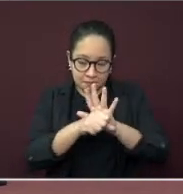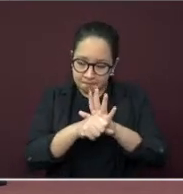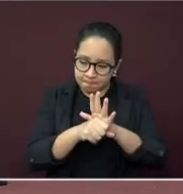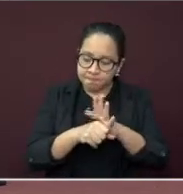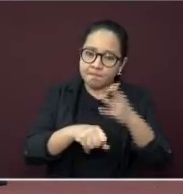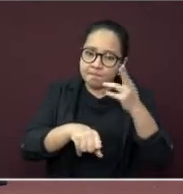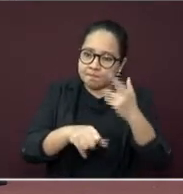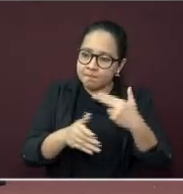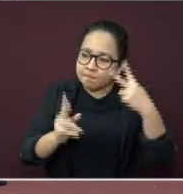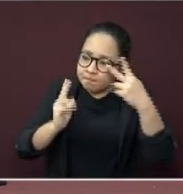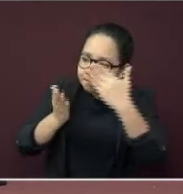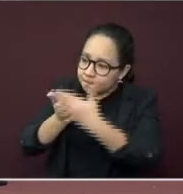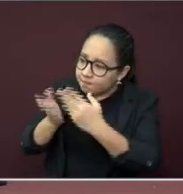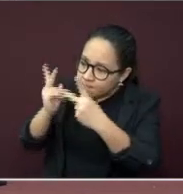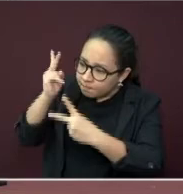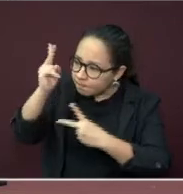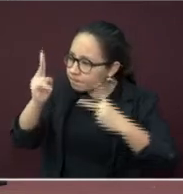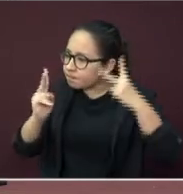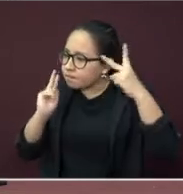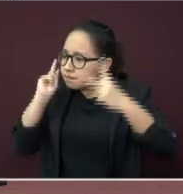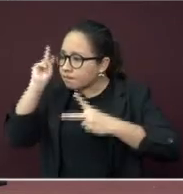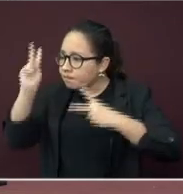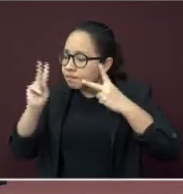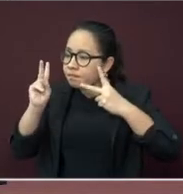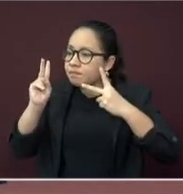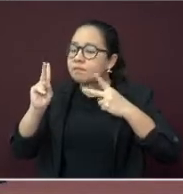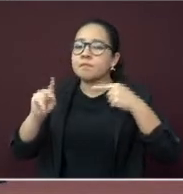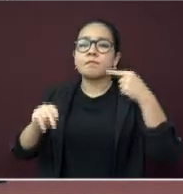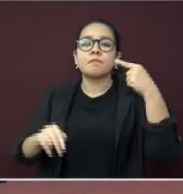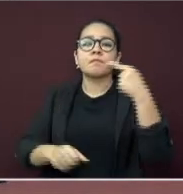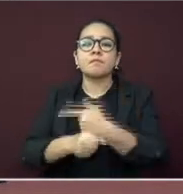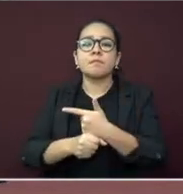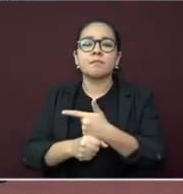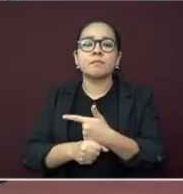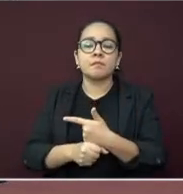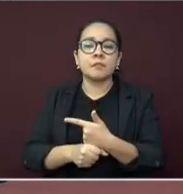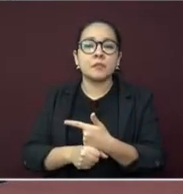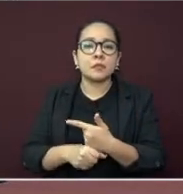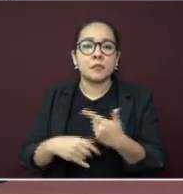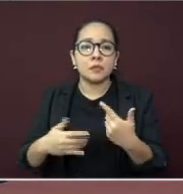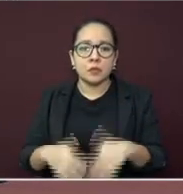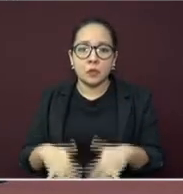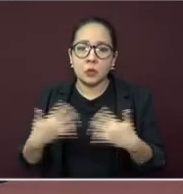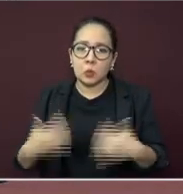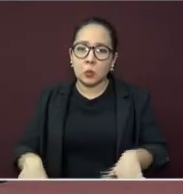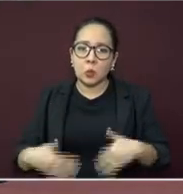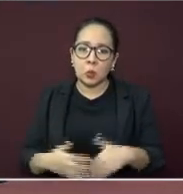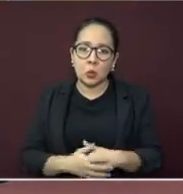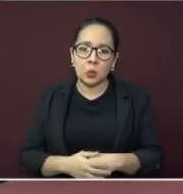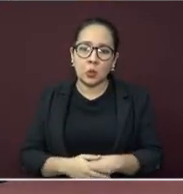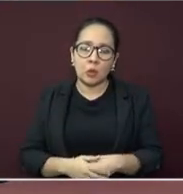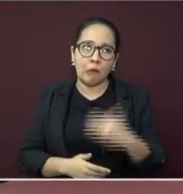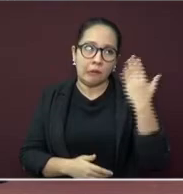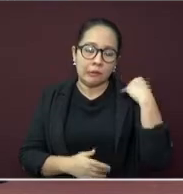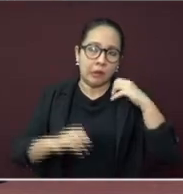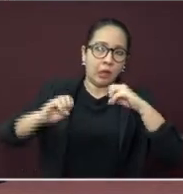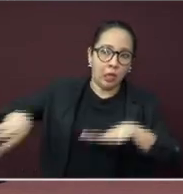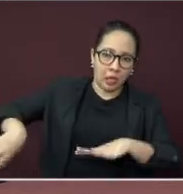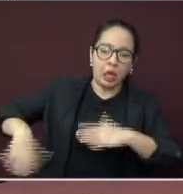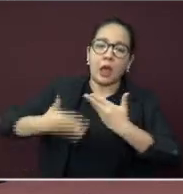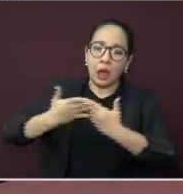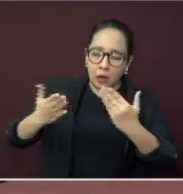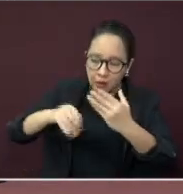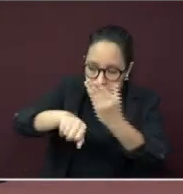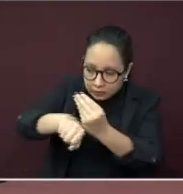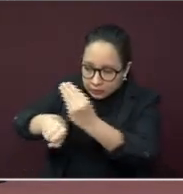visitamos al ingresar al centro precisamente de las obras abandonadas y por